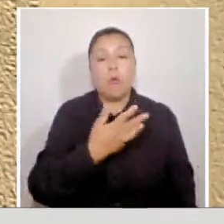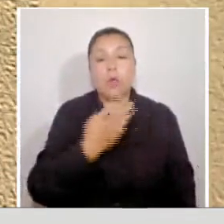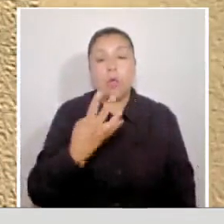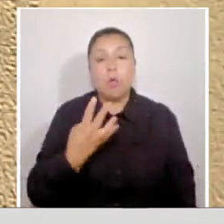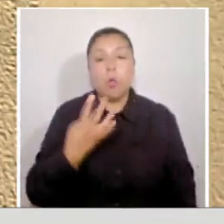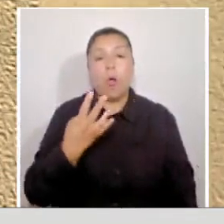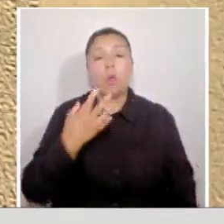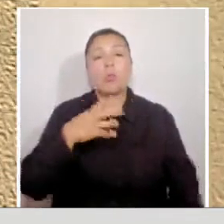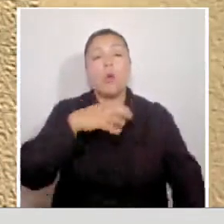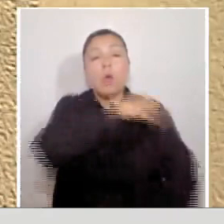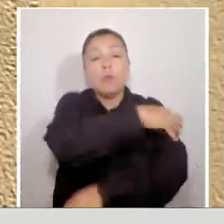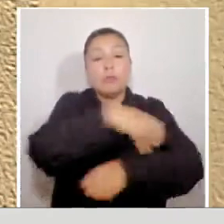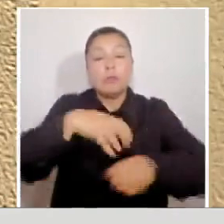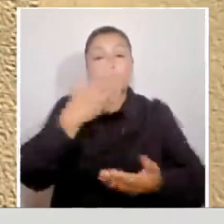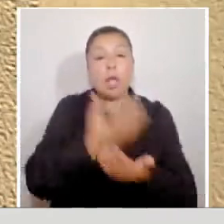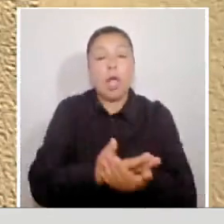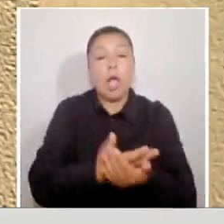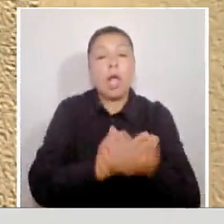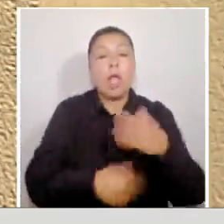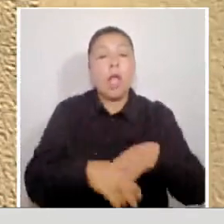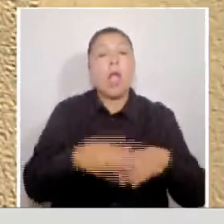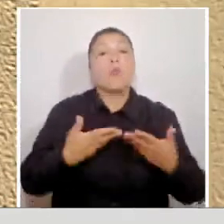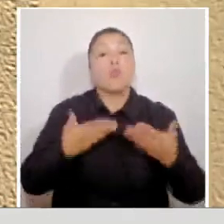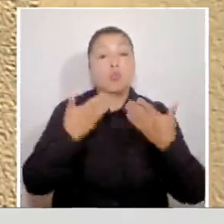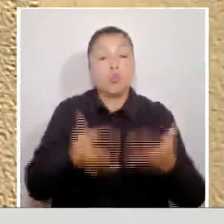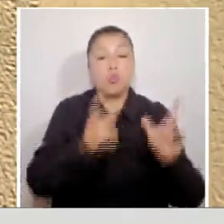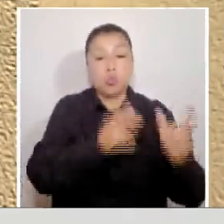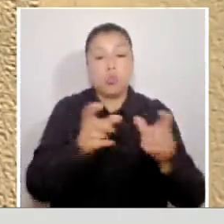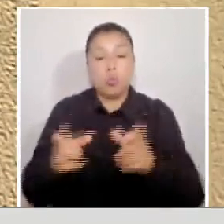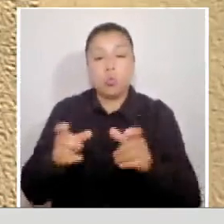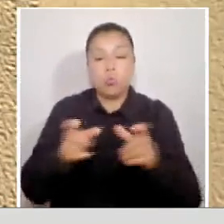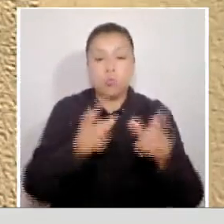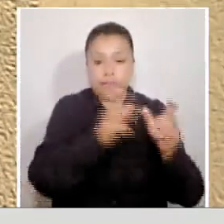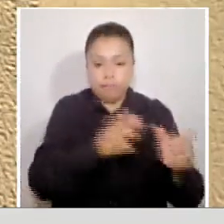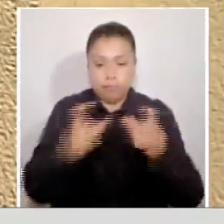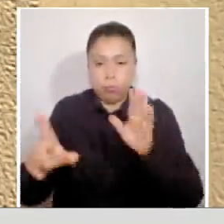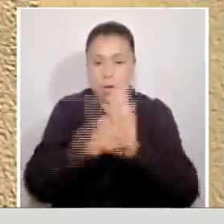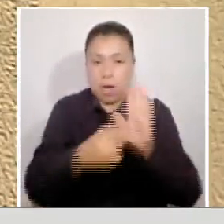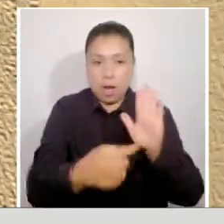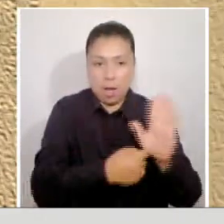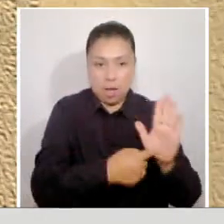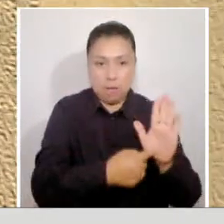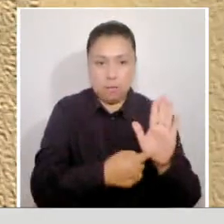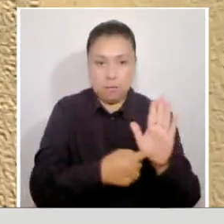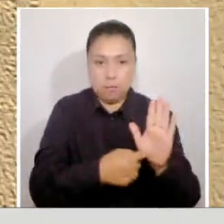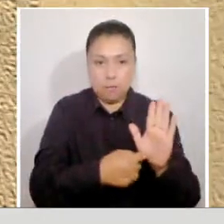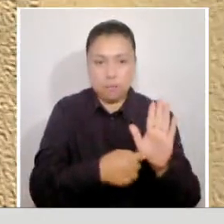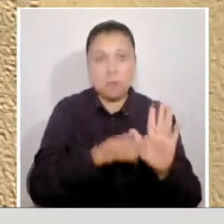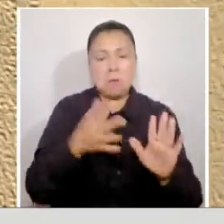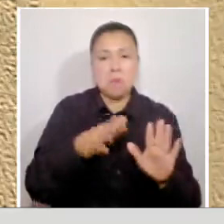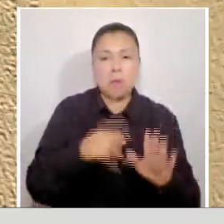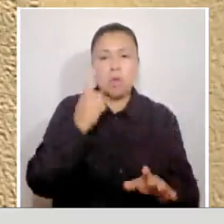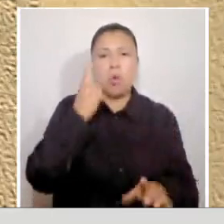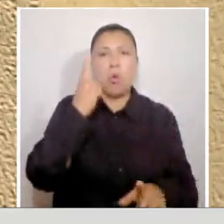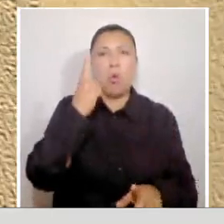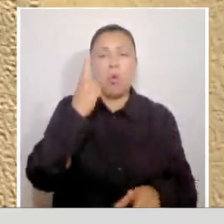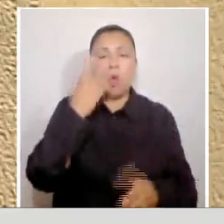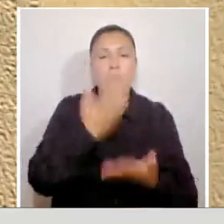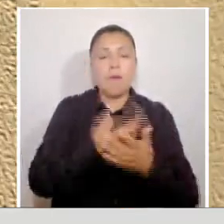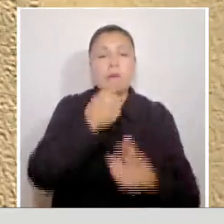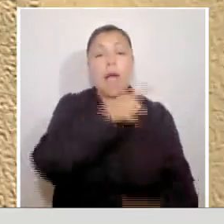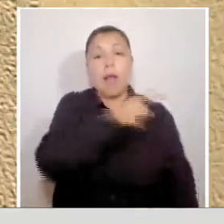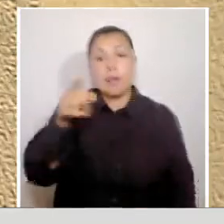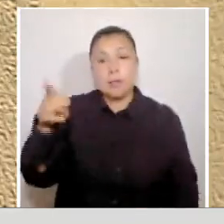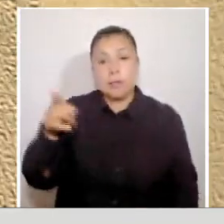tienen una disponibilidad de controlar y fiscalizar esta ley a lo menos una vez a la semana lo que